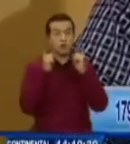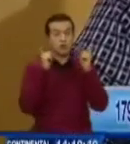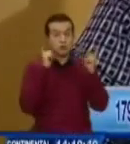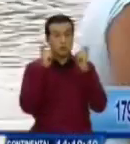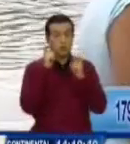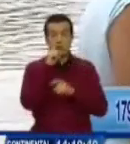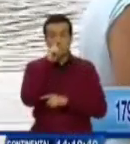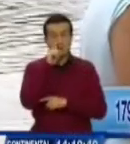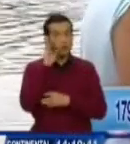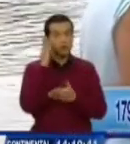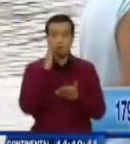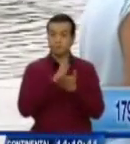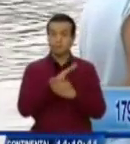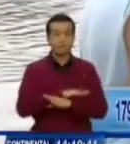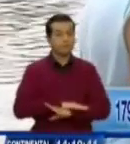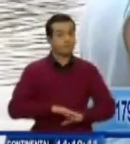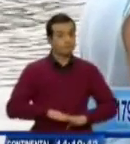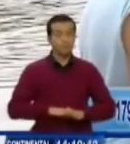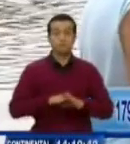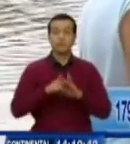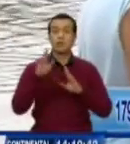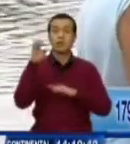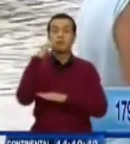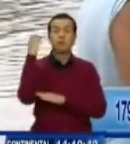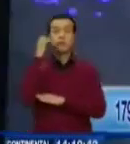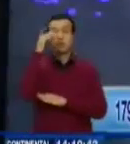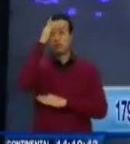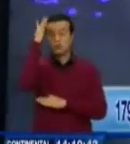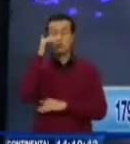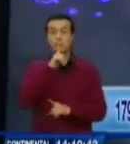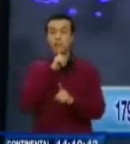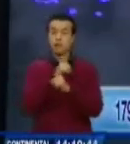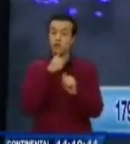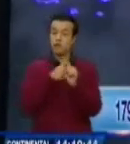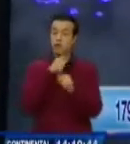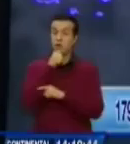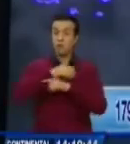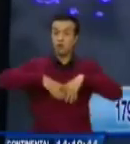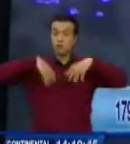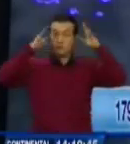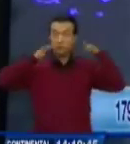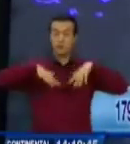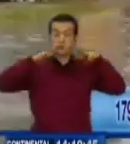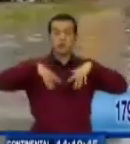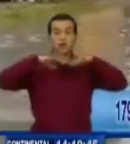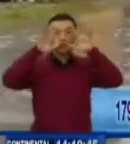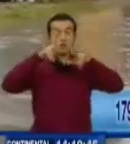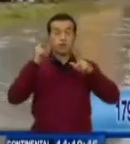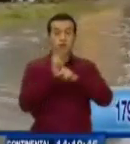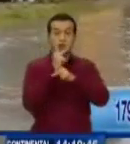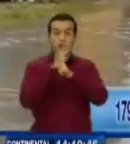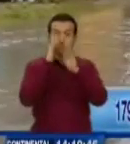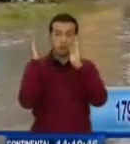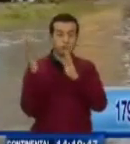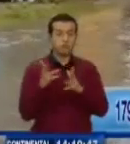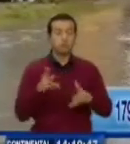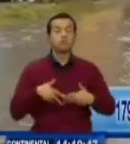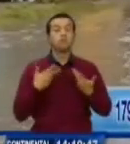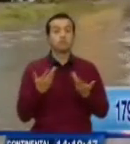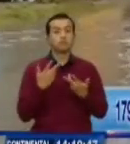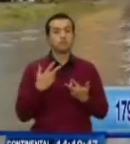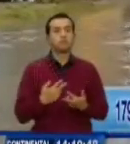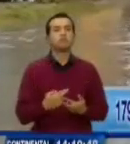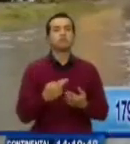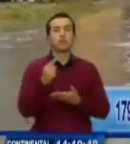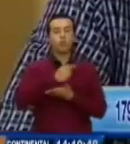con personal. Frente a la declaratoria de alerta amarilla ante la presencia del fenómeno de El Niño dispuesta por la Secretaría de Gestión de Riesgos, el